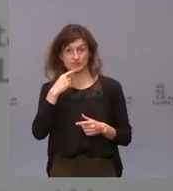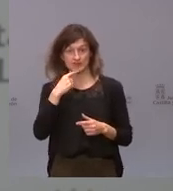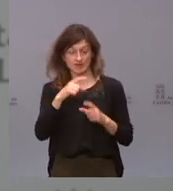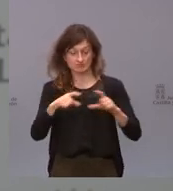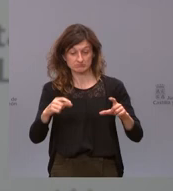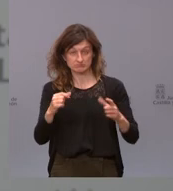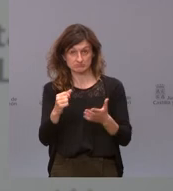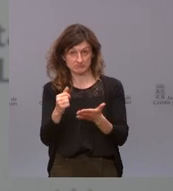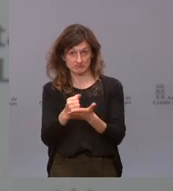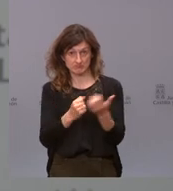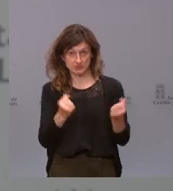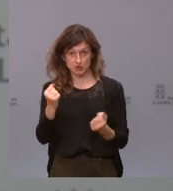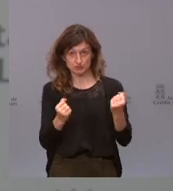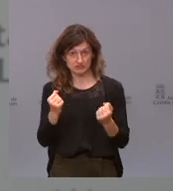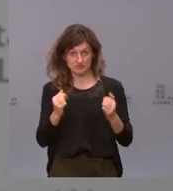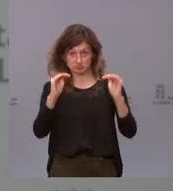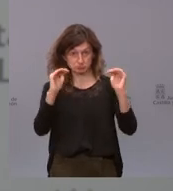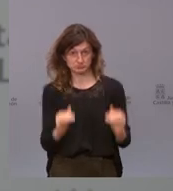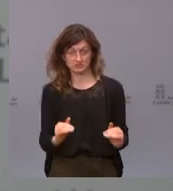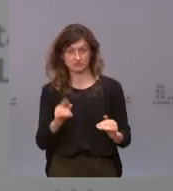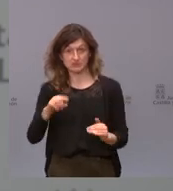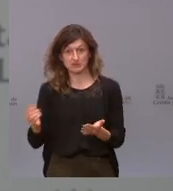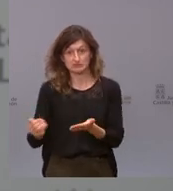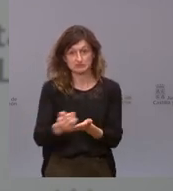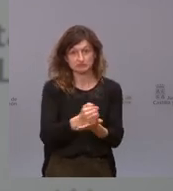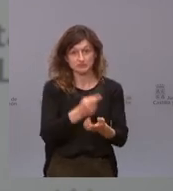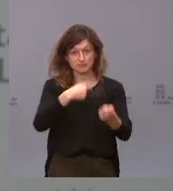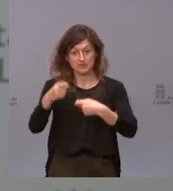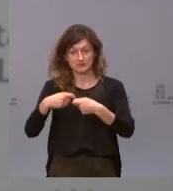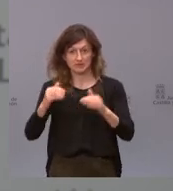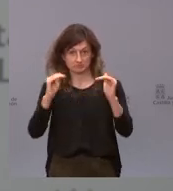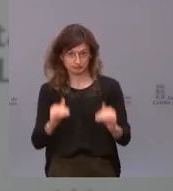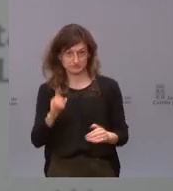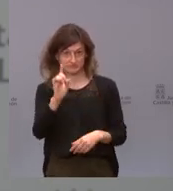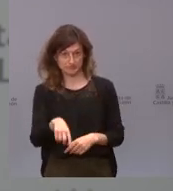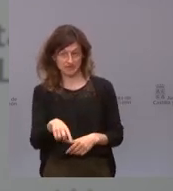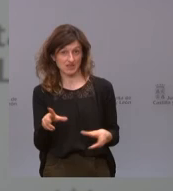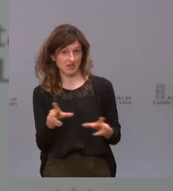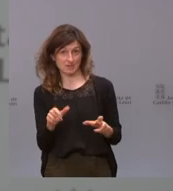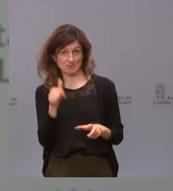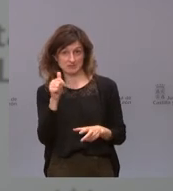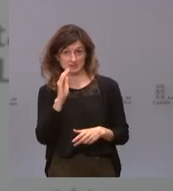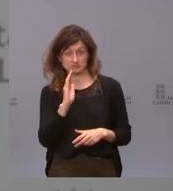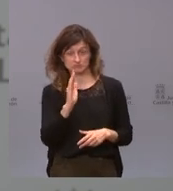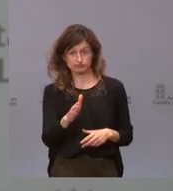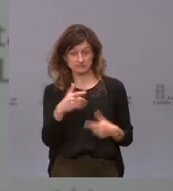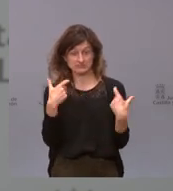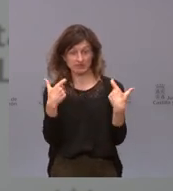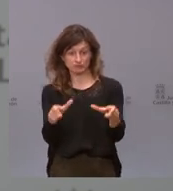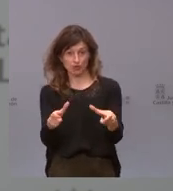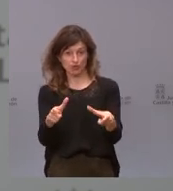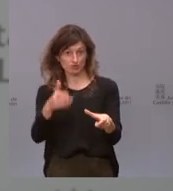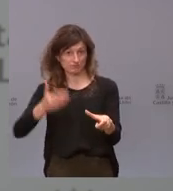matriculación de vehículos en españa y por tanto de la recaudación por venta de vehículos y lo que es más grave un efecto directo sobre un sector que tiene una